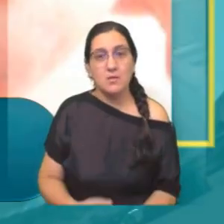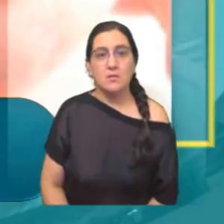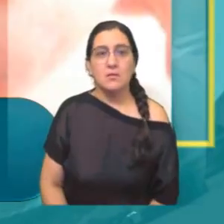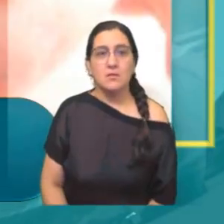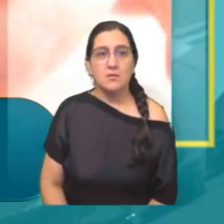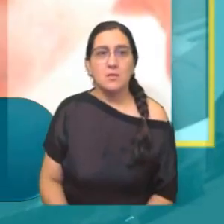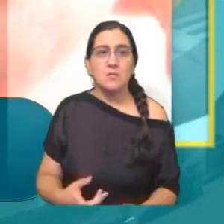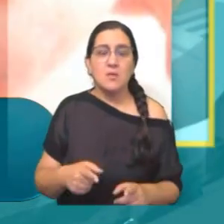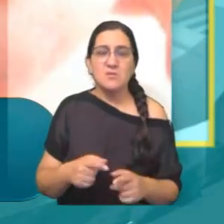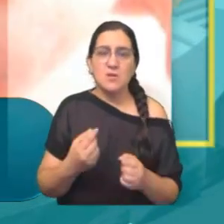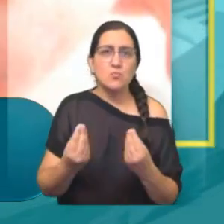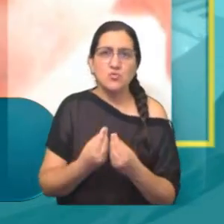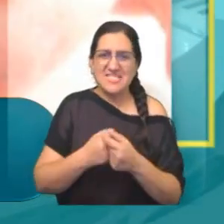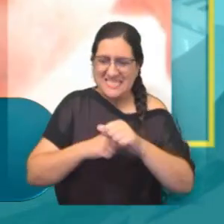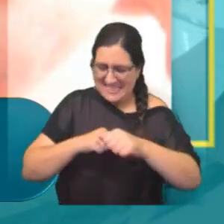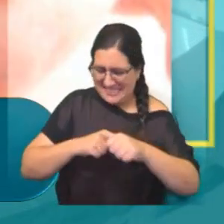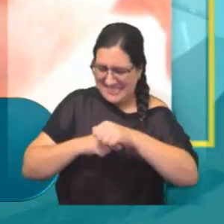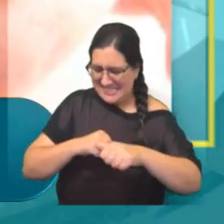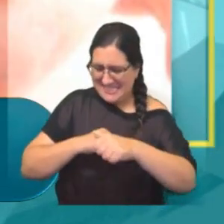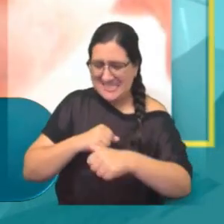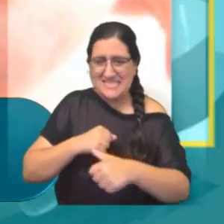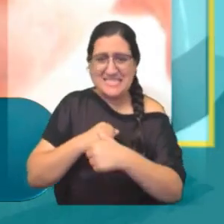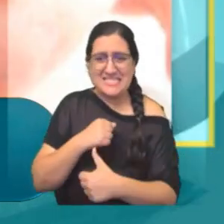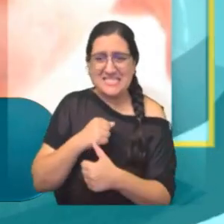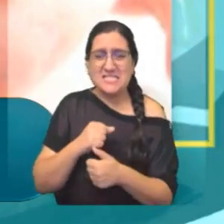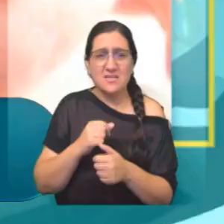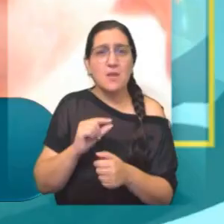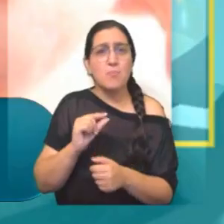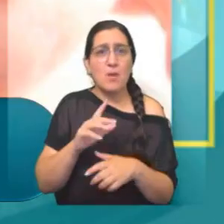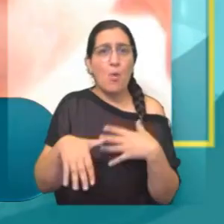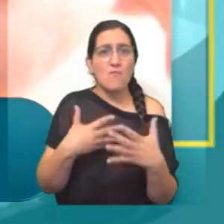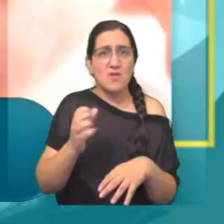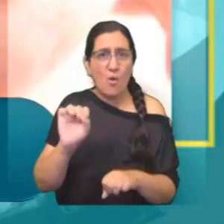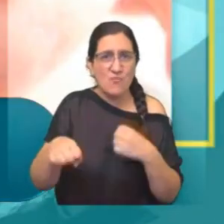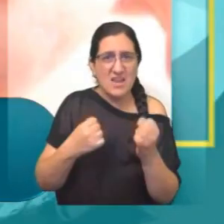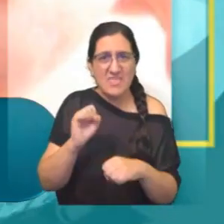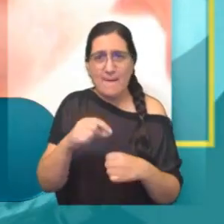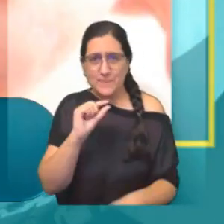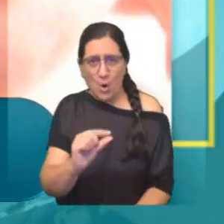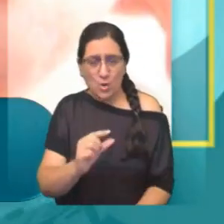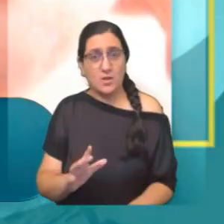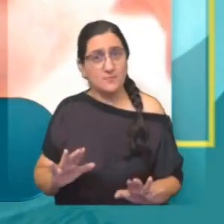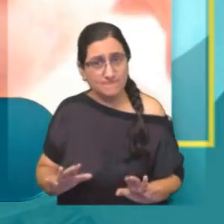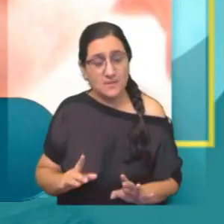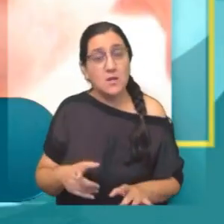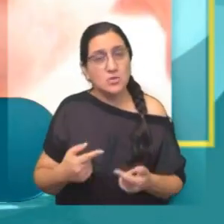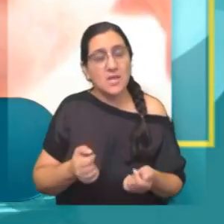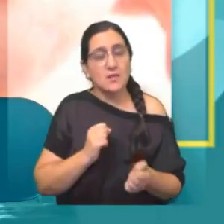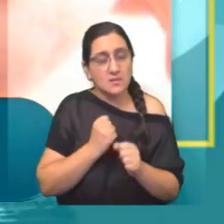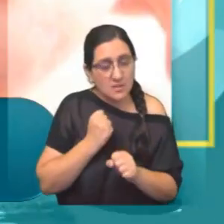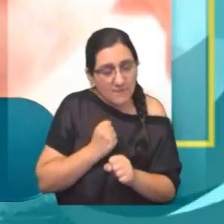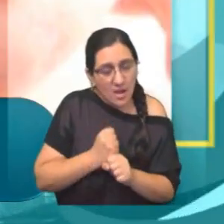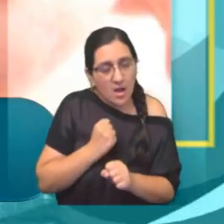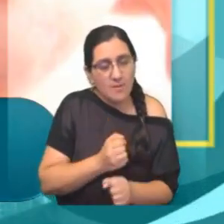queda con muchas cicatrices también y queda muy limitada la movilidad de la mano. Que esa es una de las cosas que hay que recuperar después. Bien. La